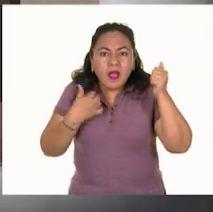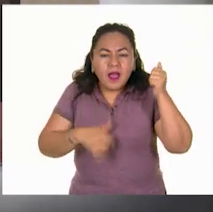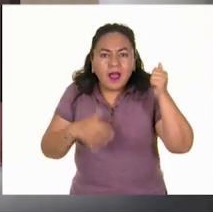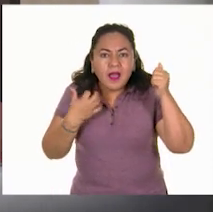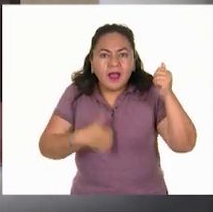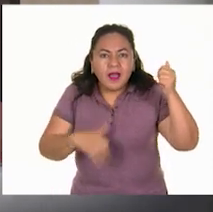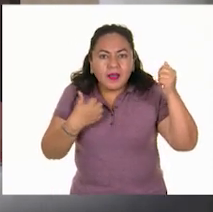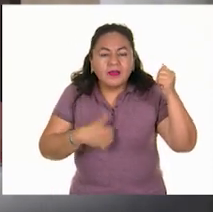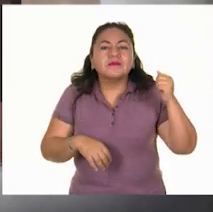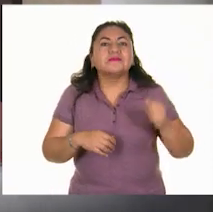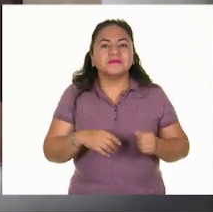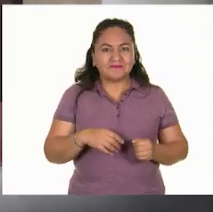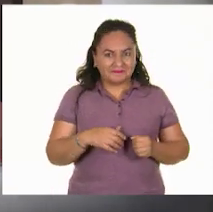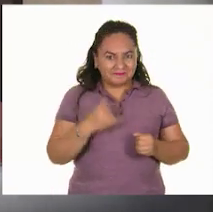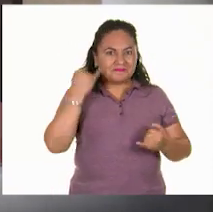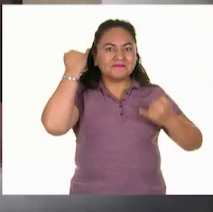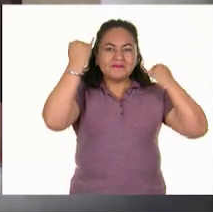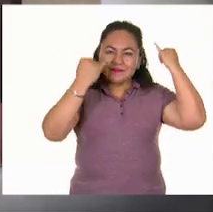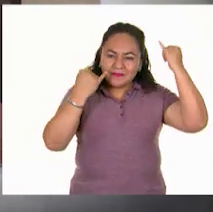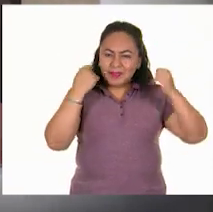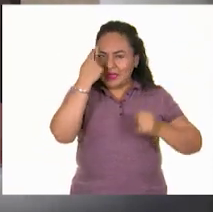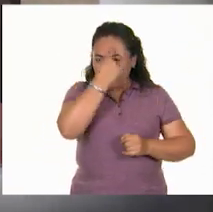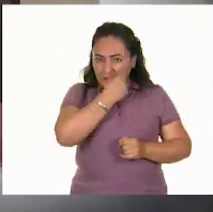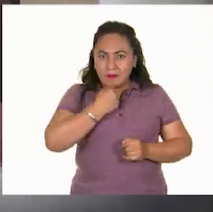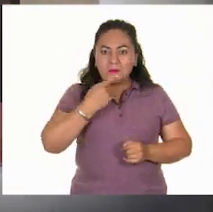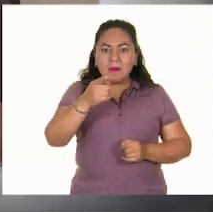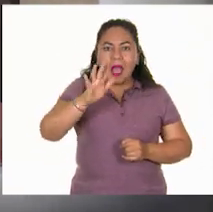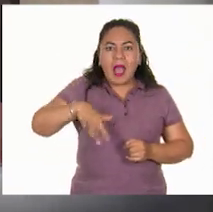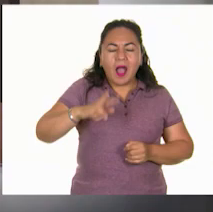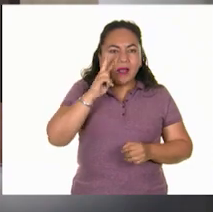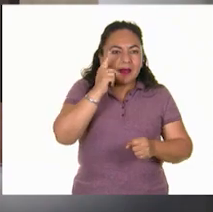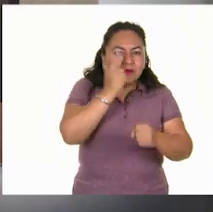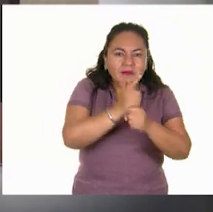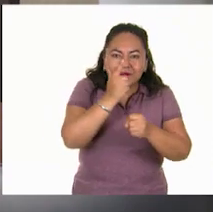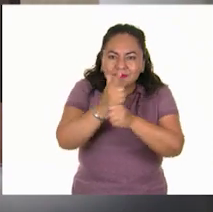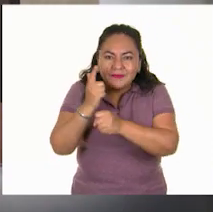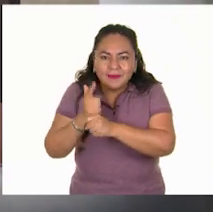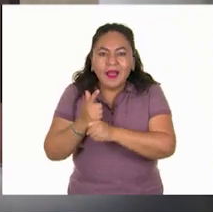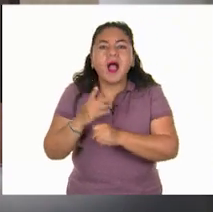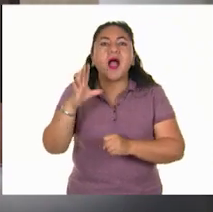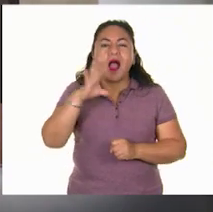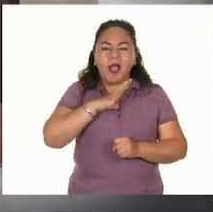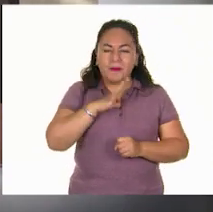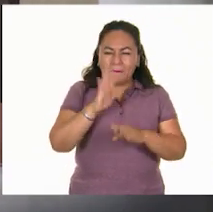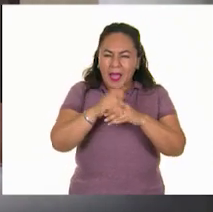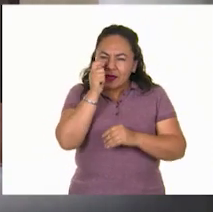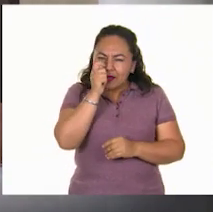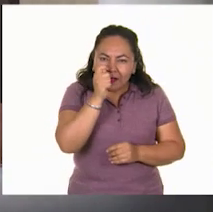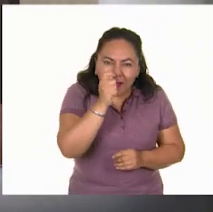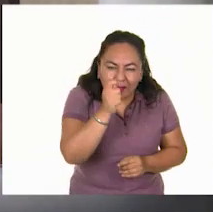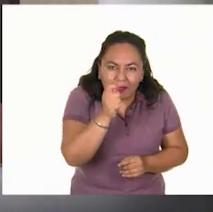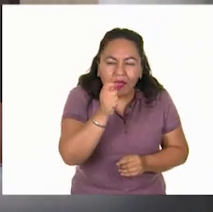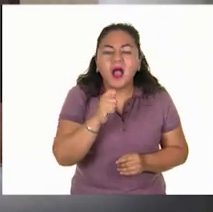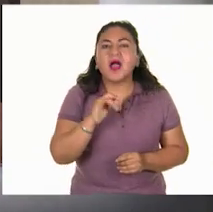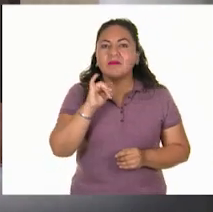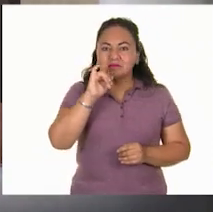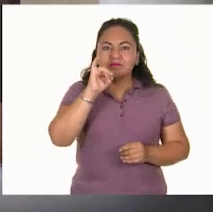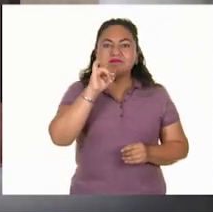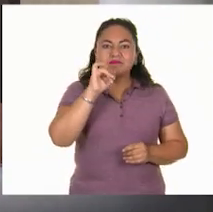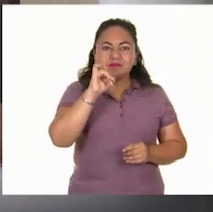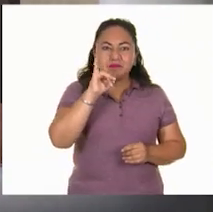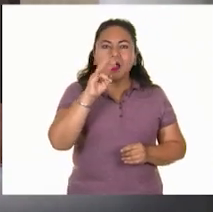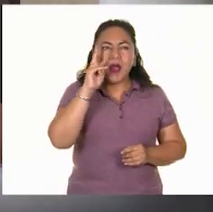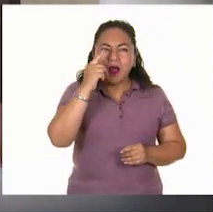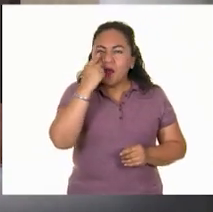difícil imaginarse que son caras, pero como tú lo pudiste ver, sí se asoma más o menos unos ojitos. Sí, porque aquí están